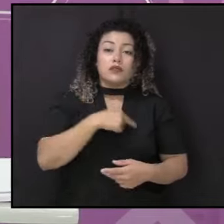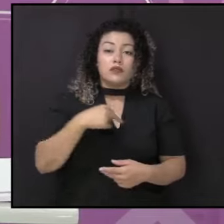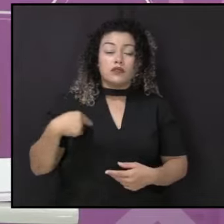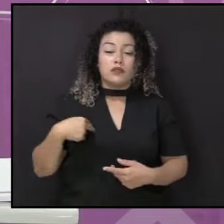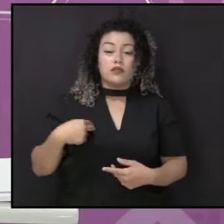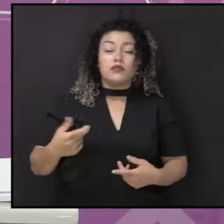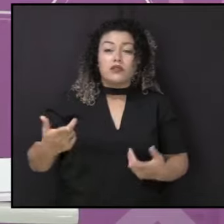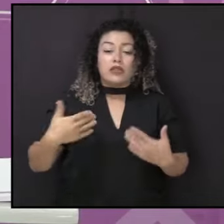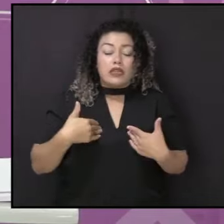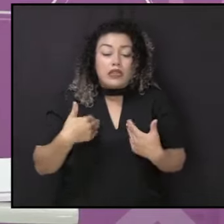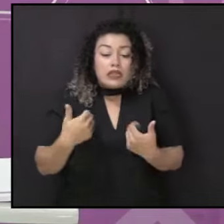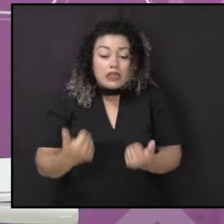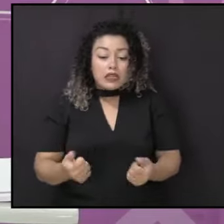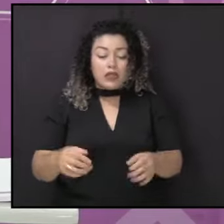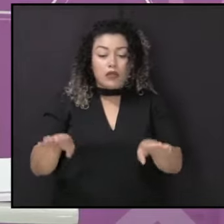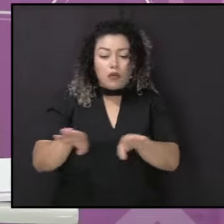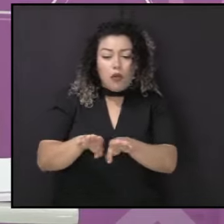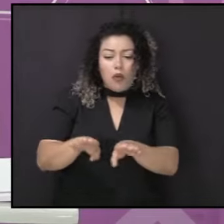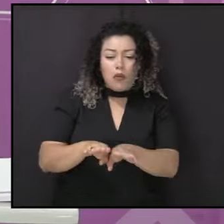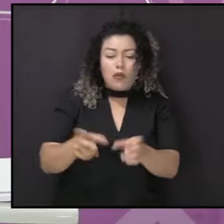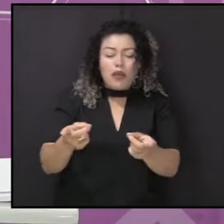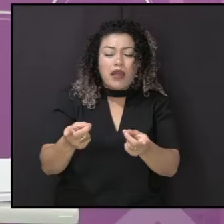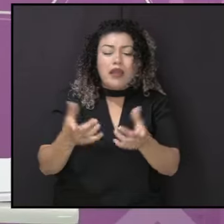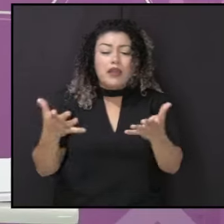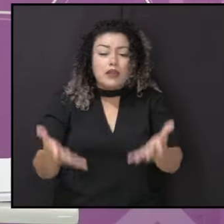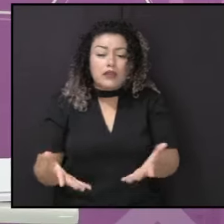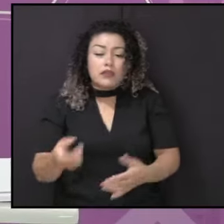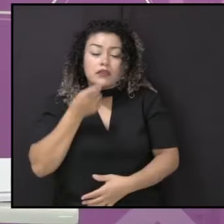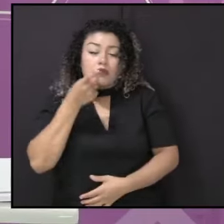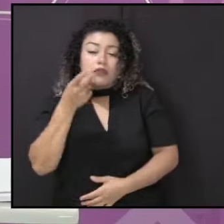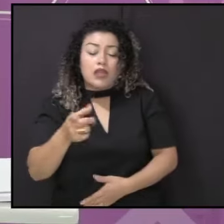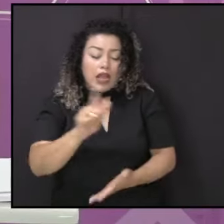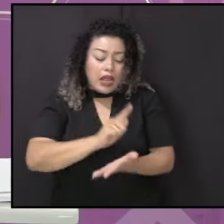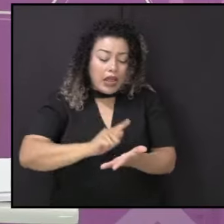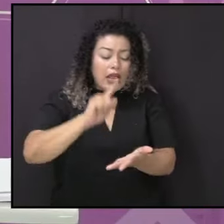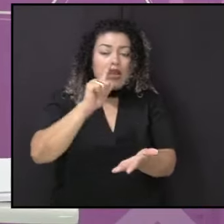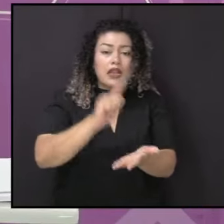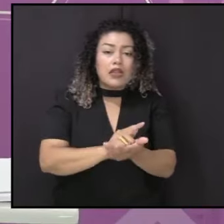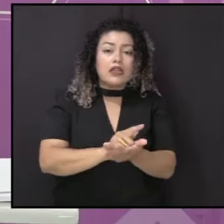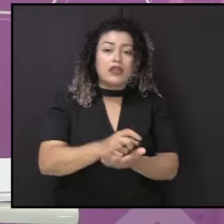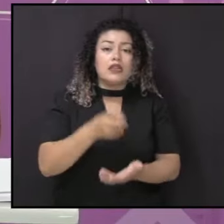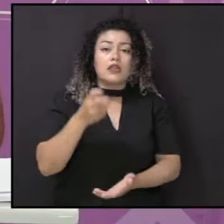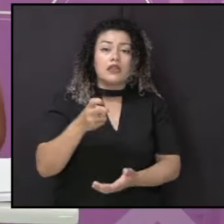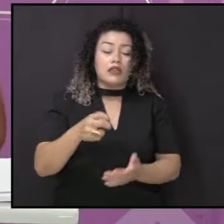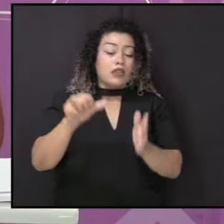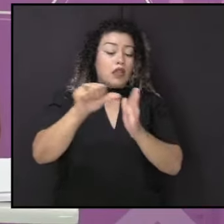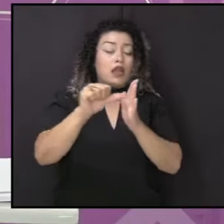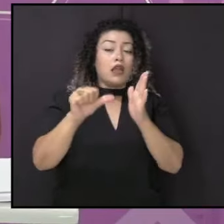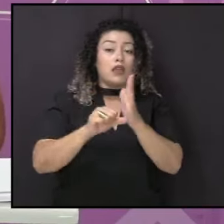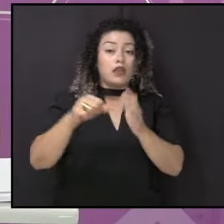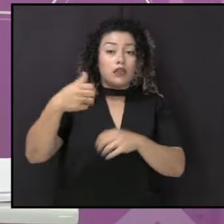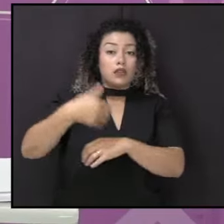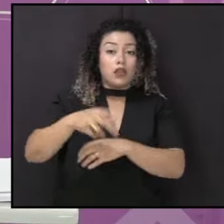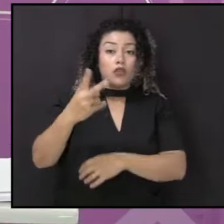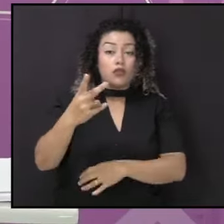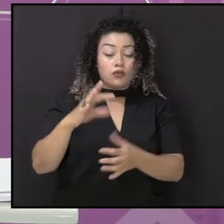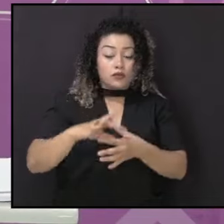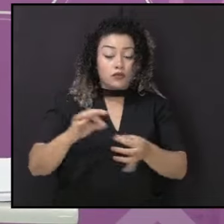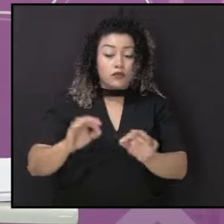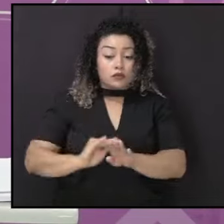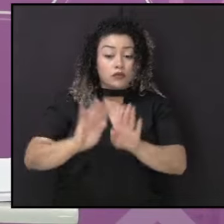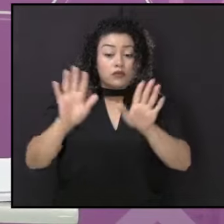avanzar quizás en ello? En específico, cuando quiero referirme a la ley de migración, en su artículo 2 menciona claritísimo que